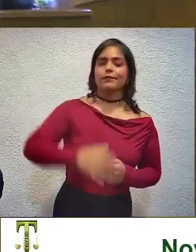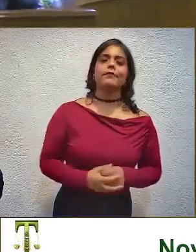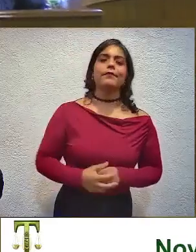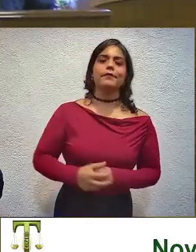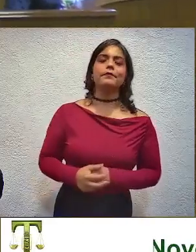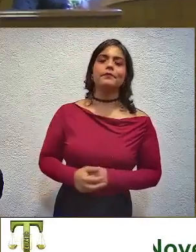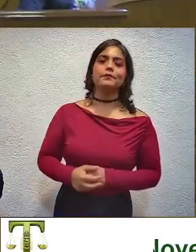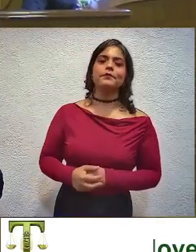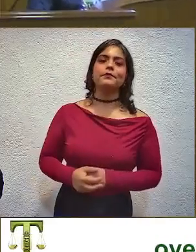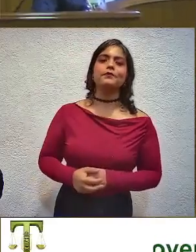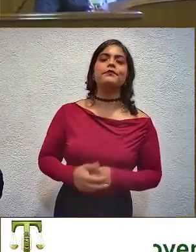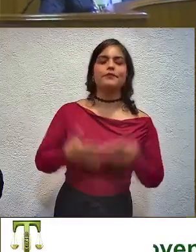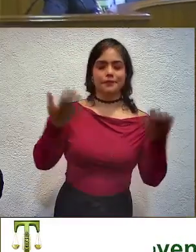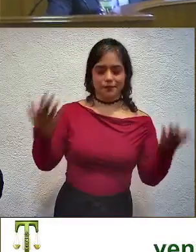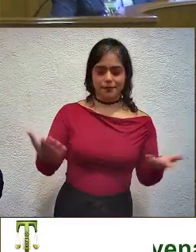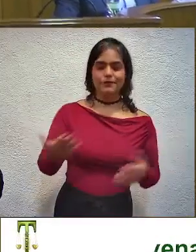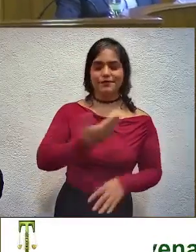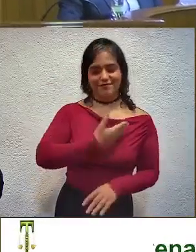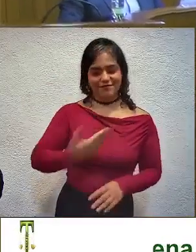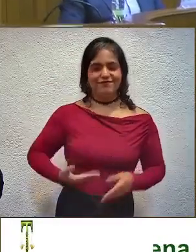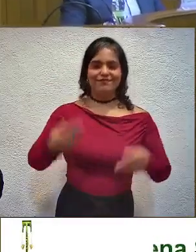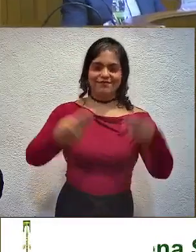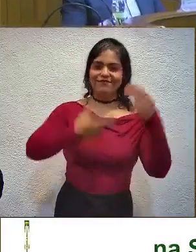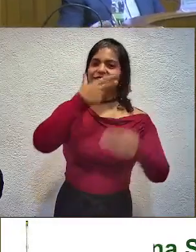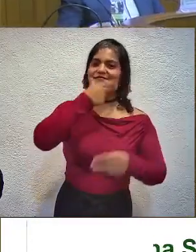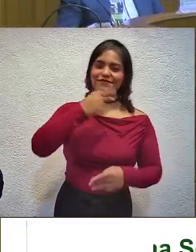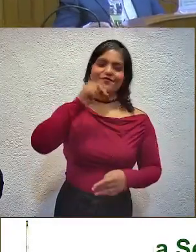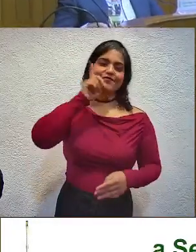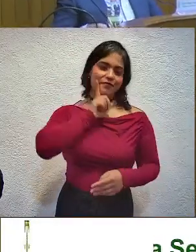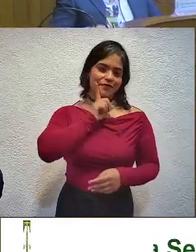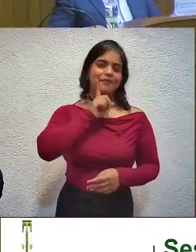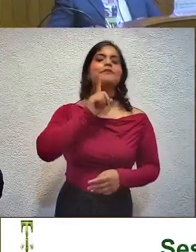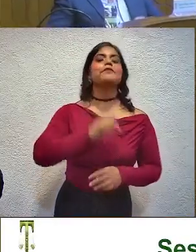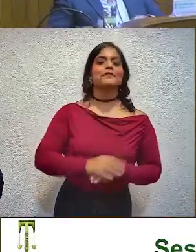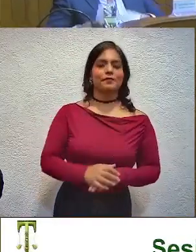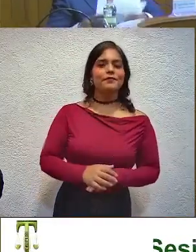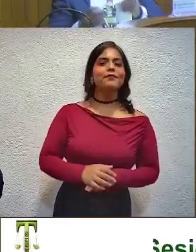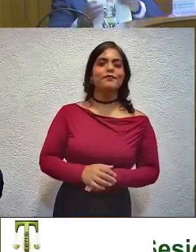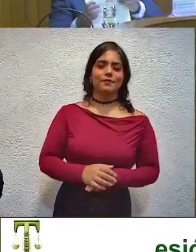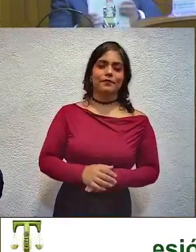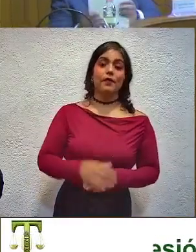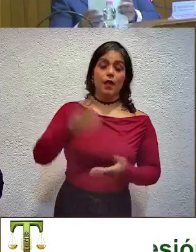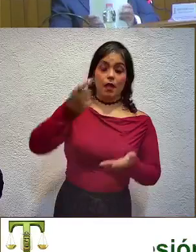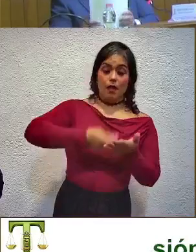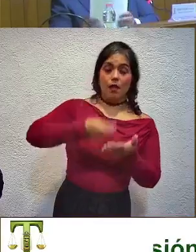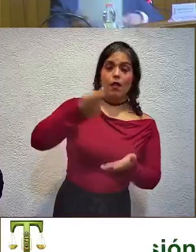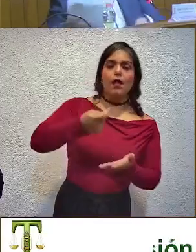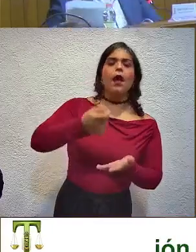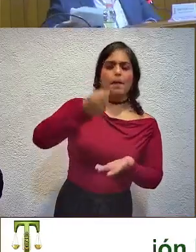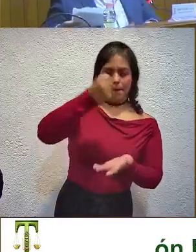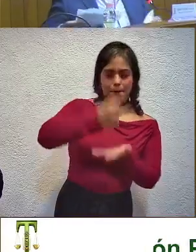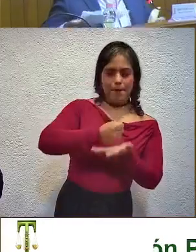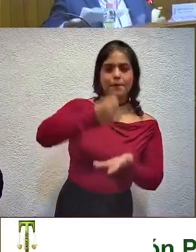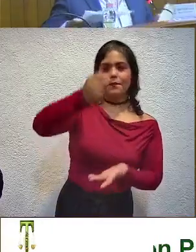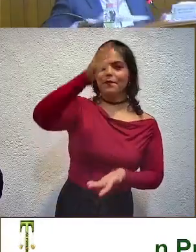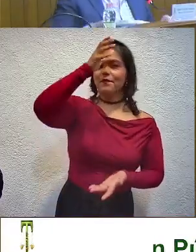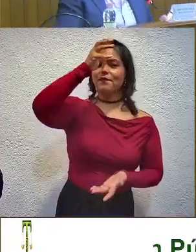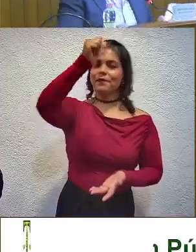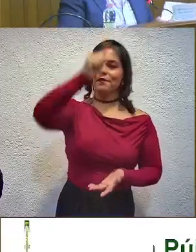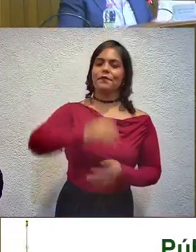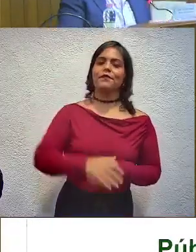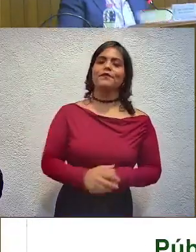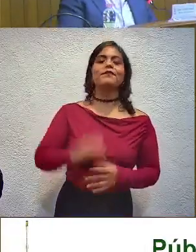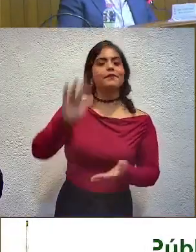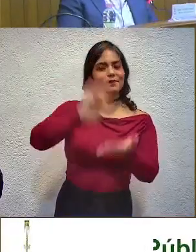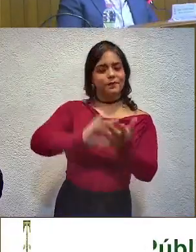proyecto. Magistrada presidenta, magistrada, magistrado. El proyecto de sentencia fue aprobado por unanimidad de votos.